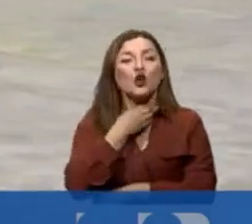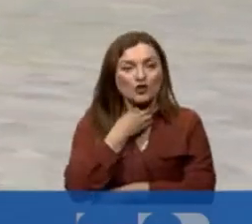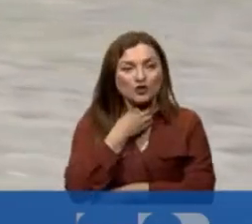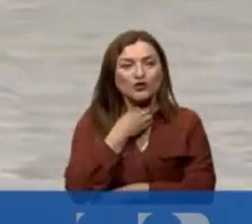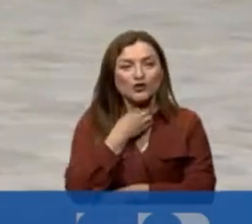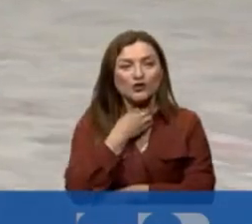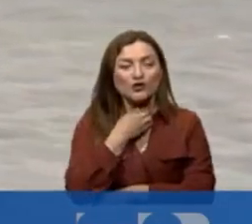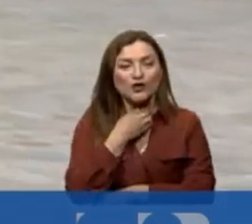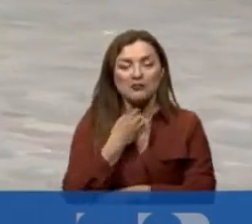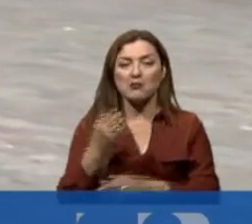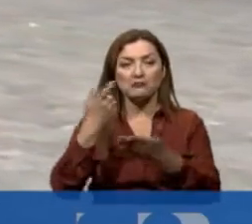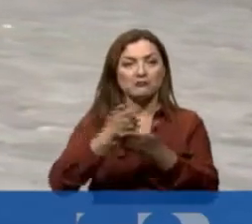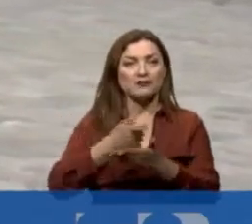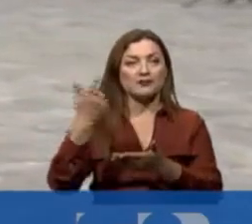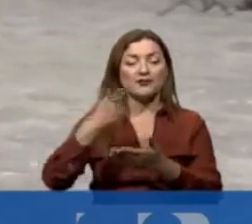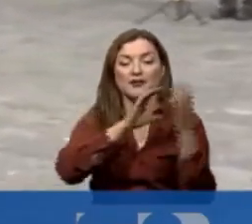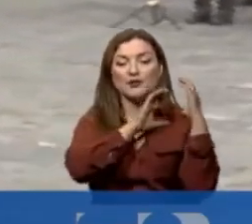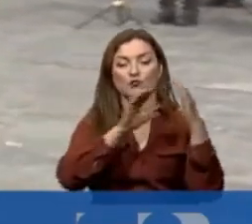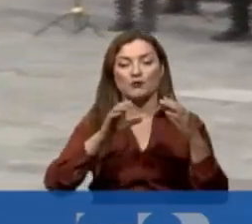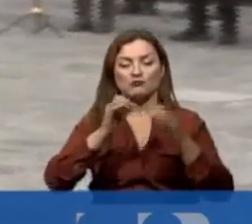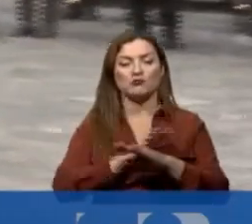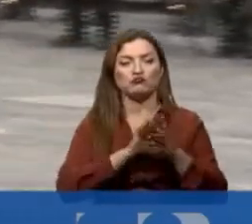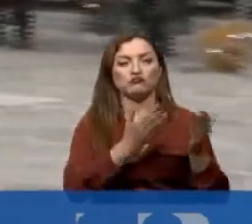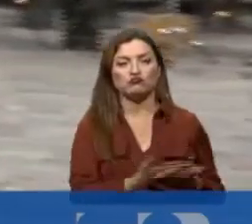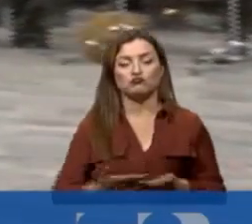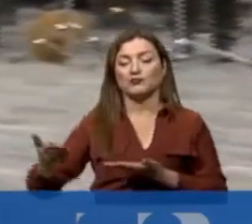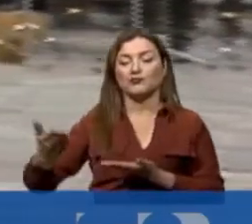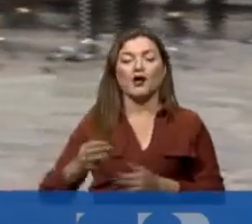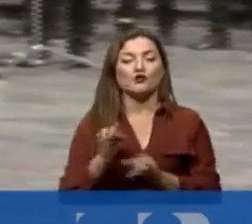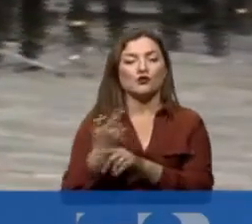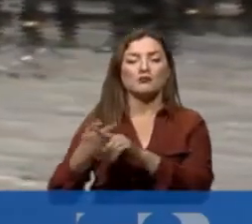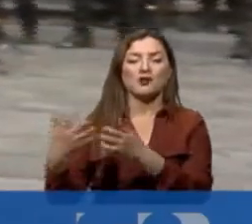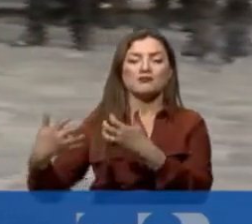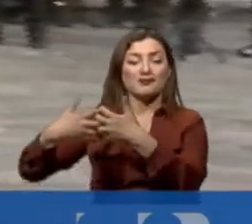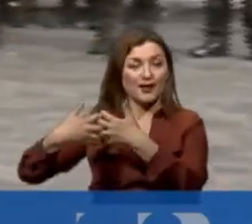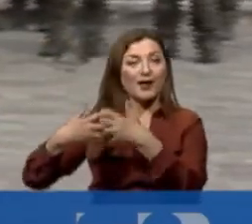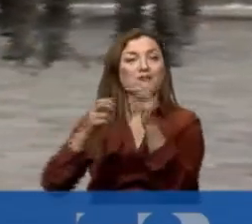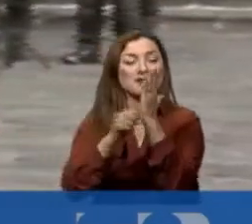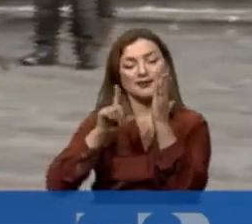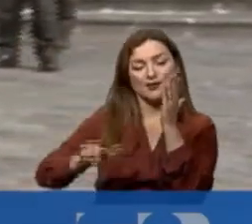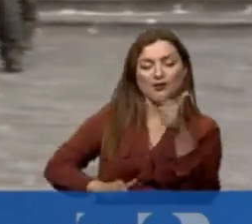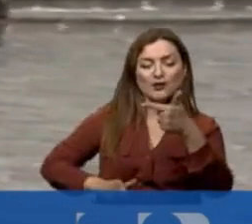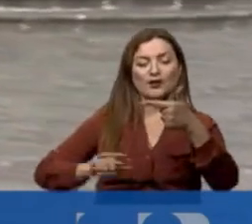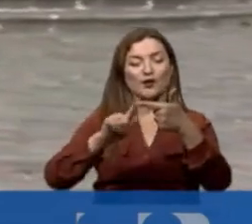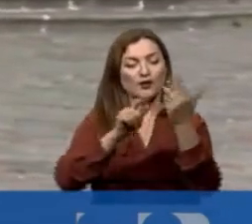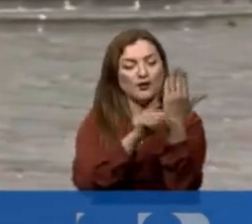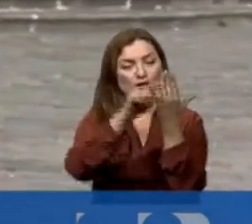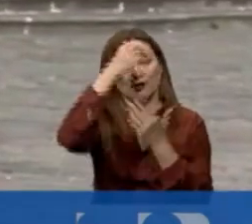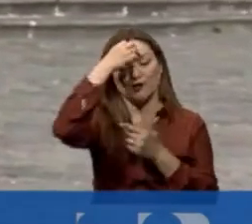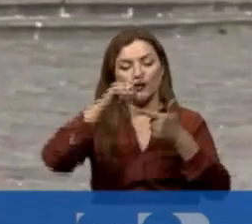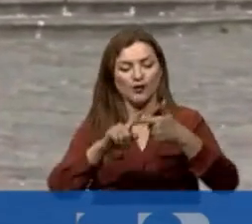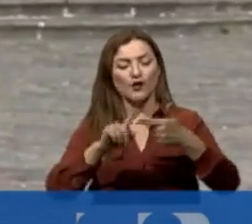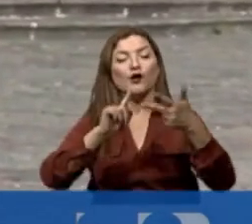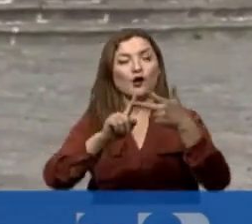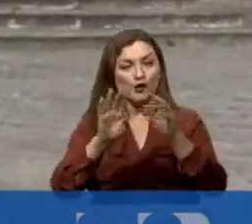que vamos a estar aquí. Varias instituciones han sido parte de esta iniciativa, como el Ministerio de Salud, el Ministerio de Educación, el Ministerio